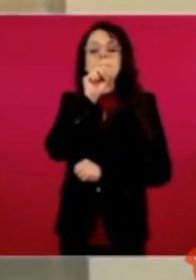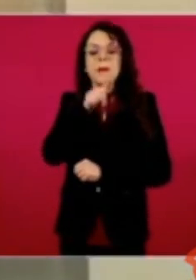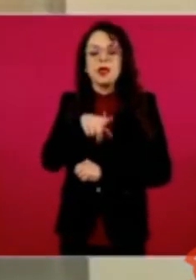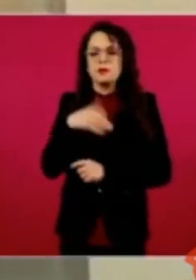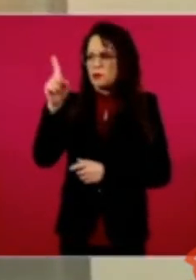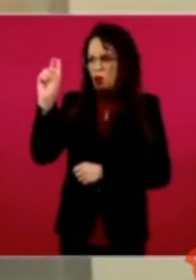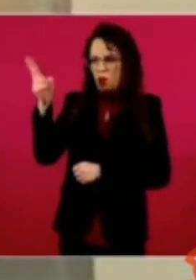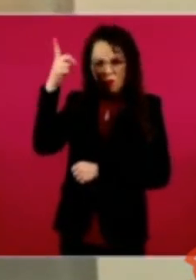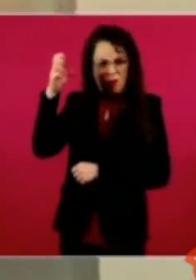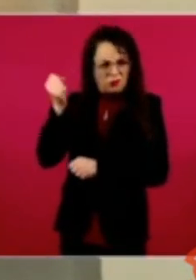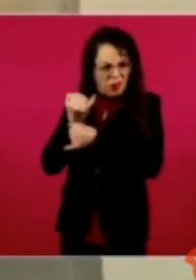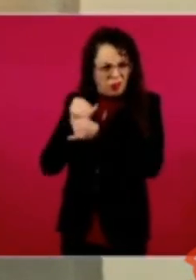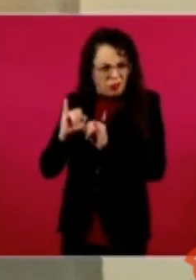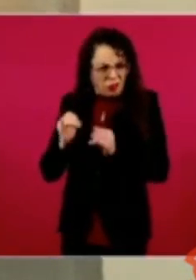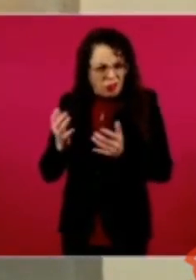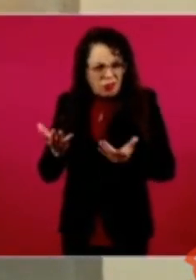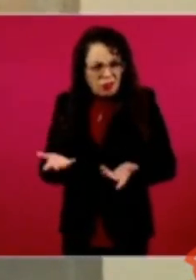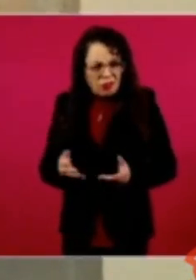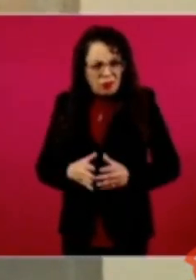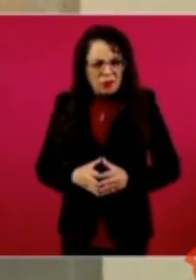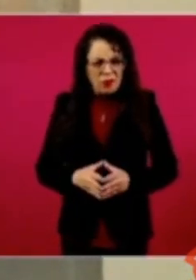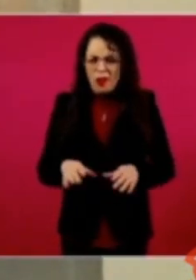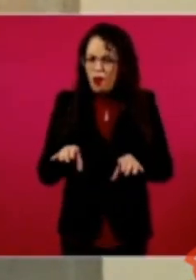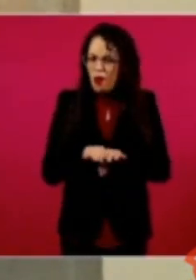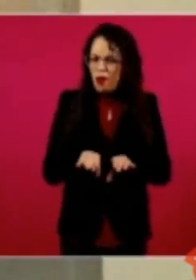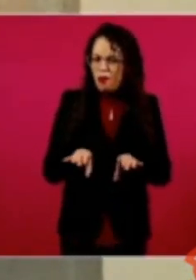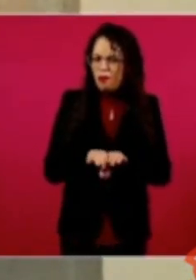la universidad, ¿no?